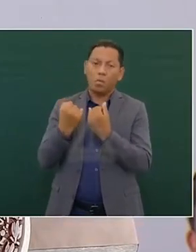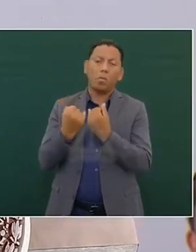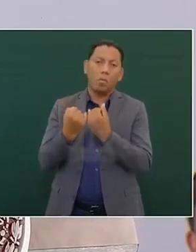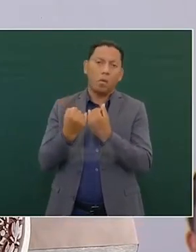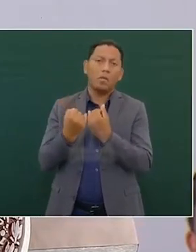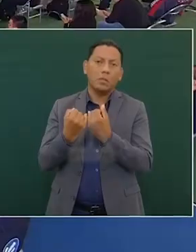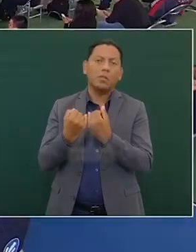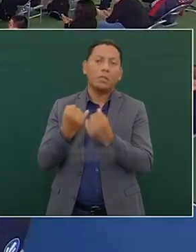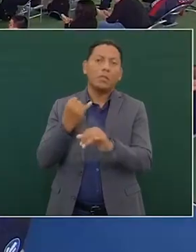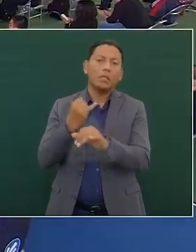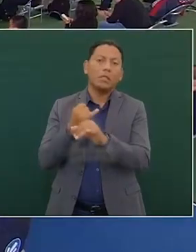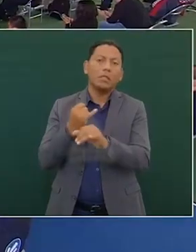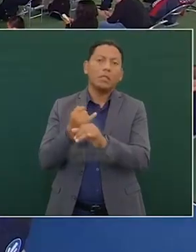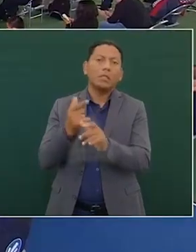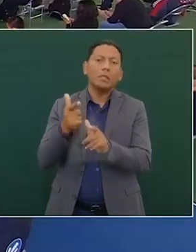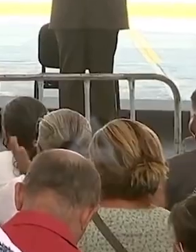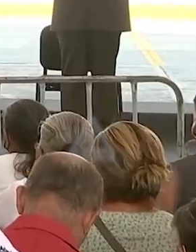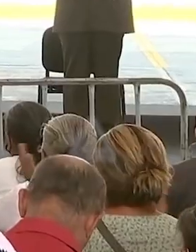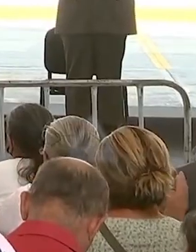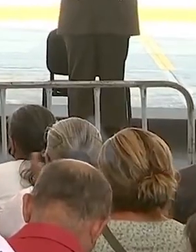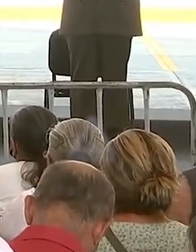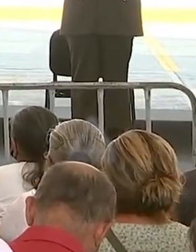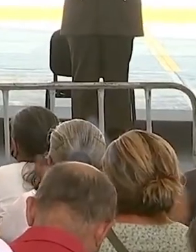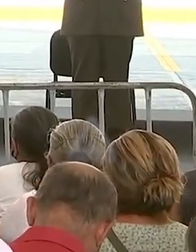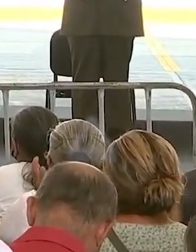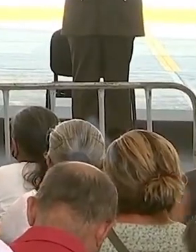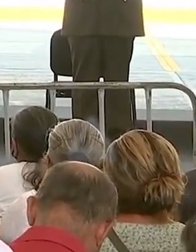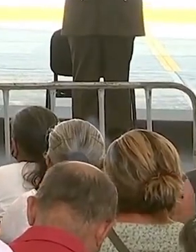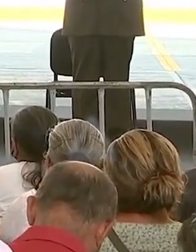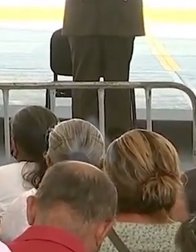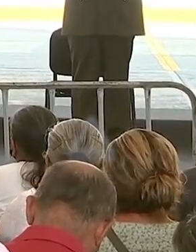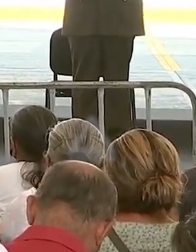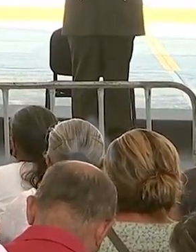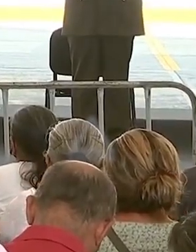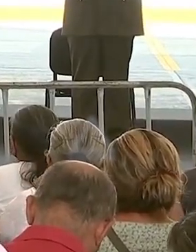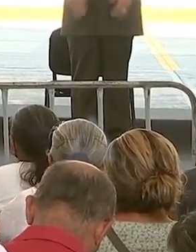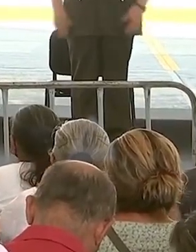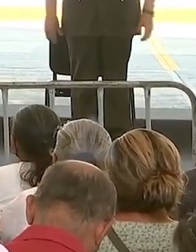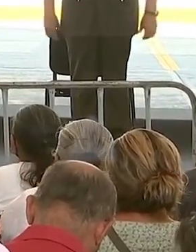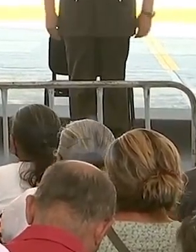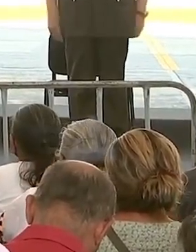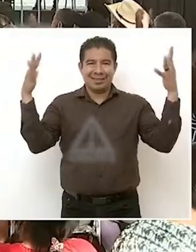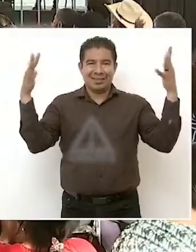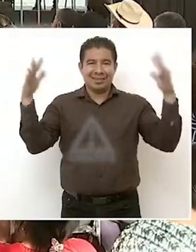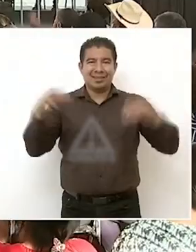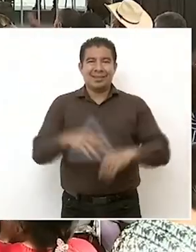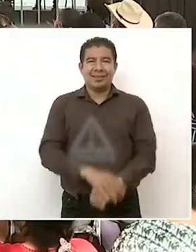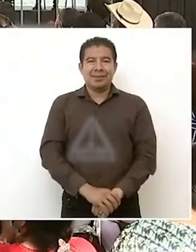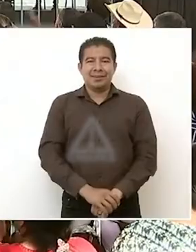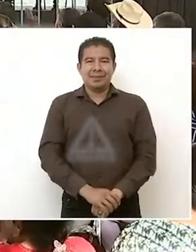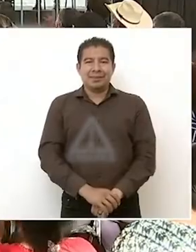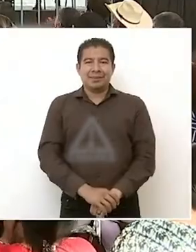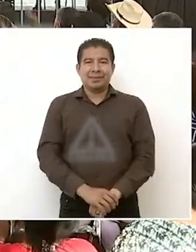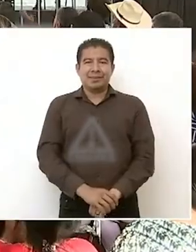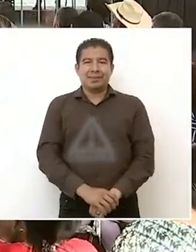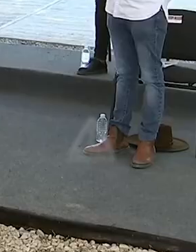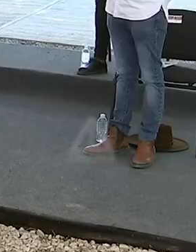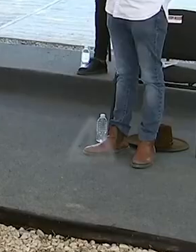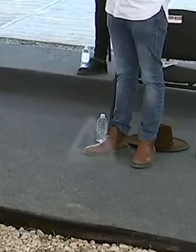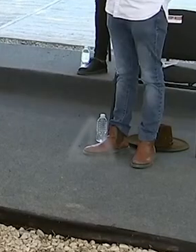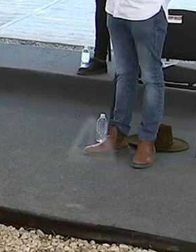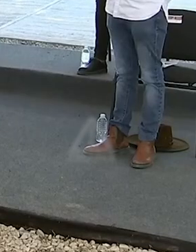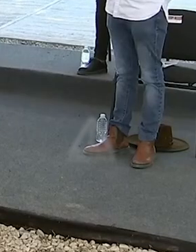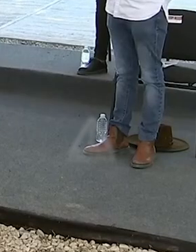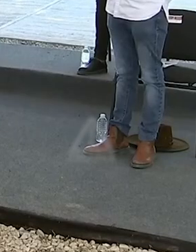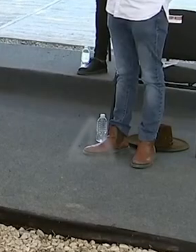este lunes, el presidente López Obrador mencionó que se espera que para julio de este año estén terminadas 210 sucursales